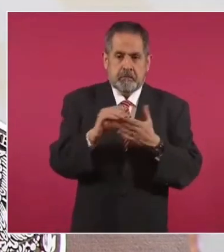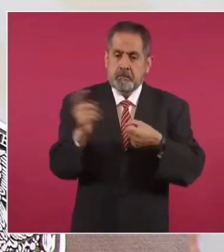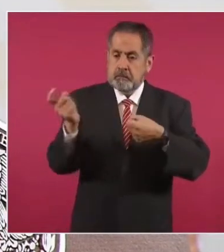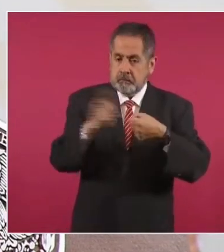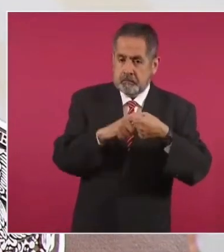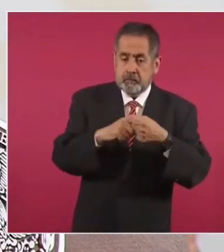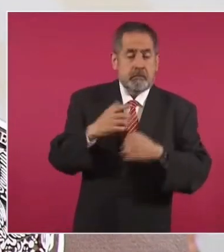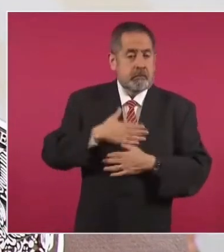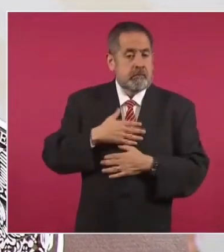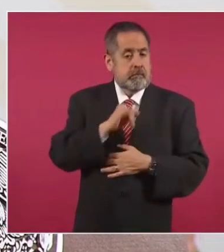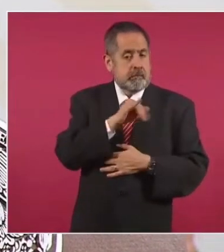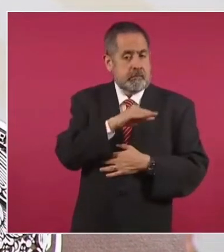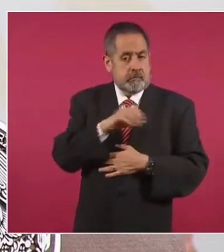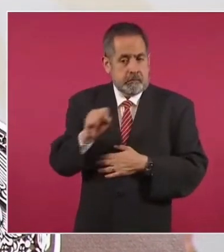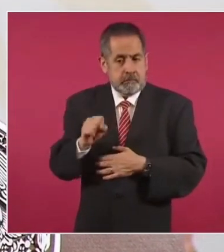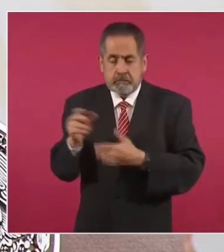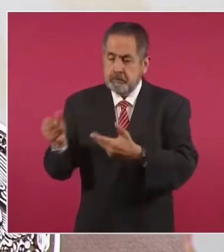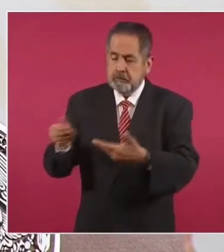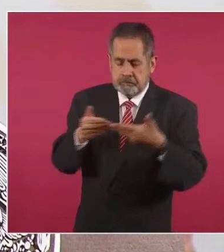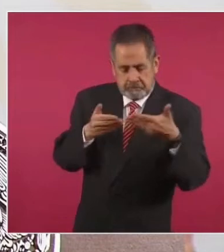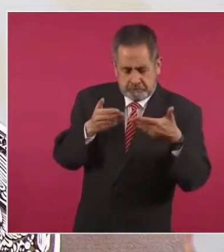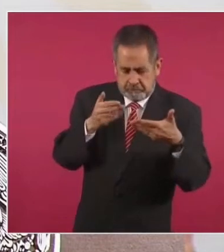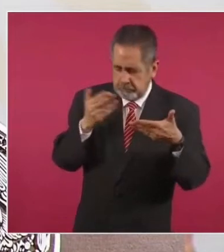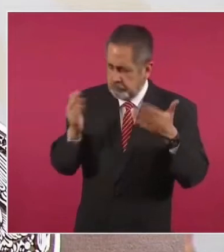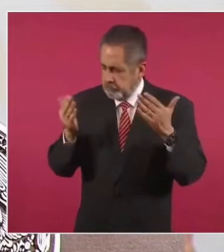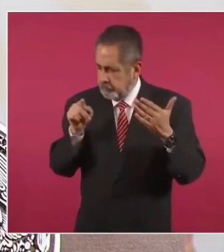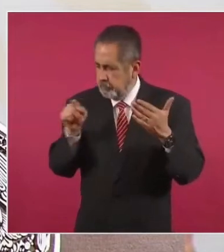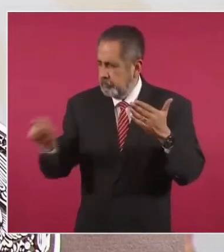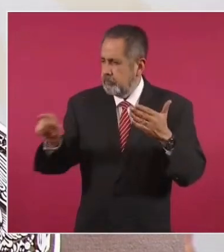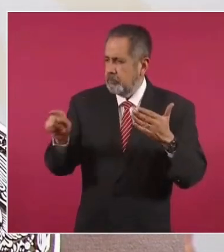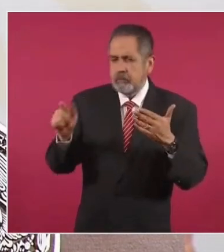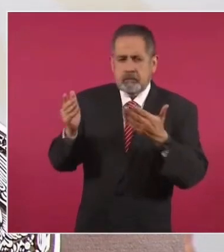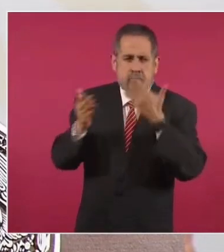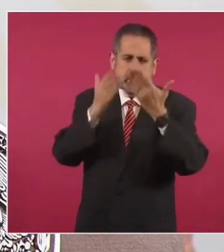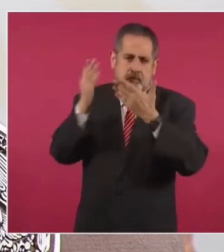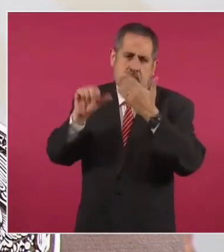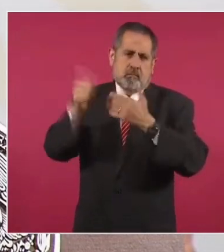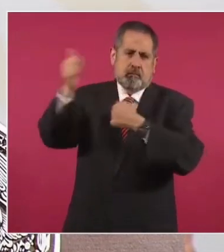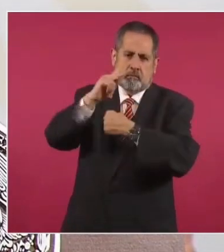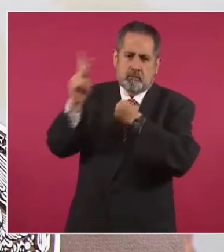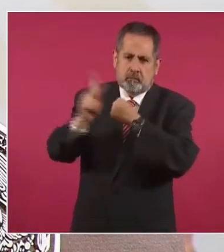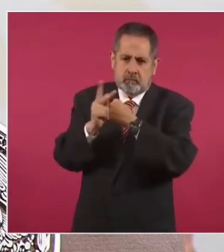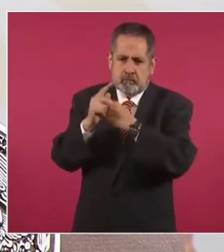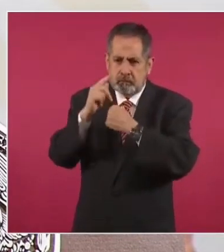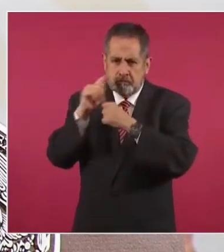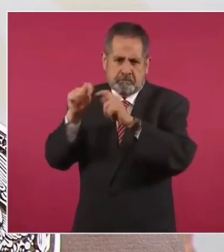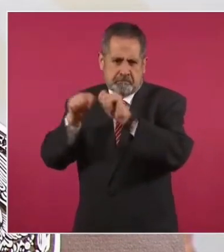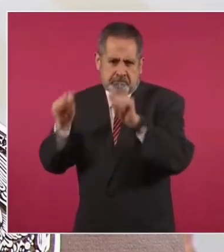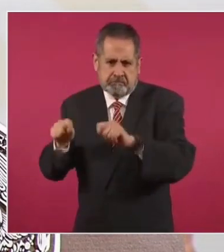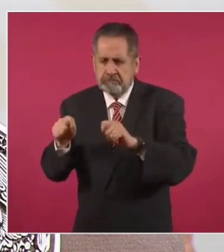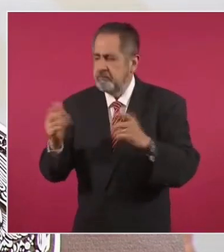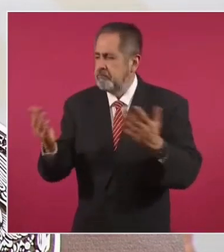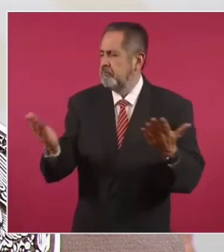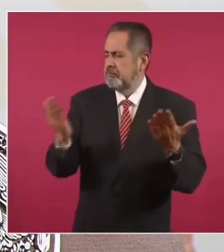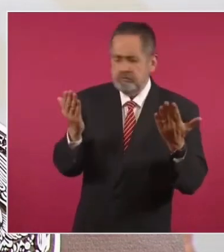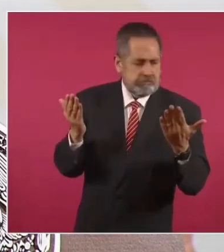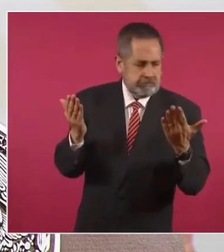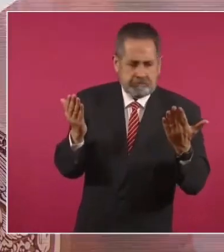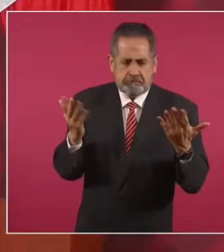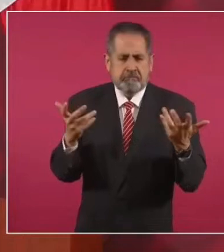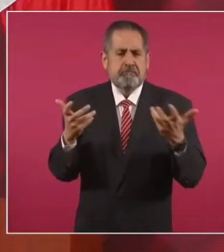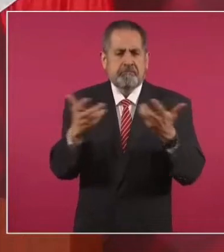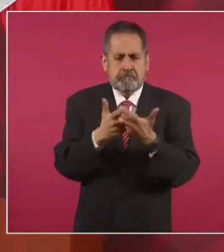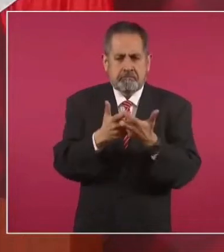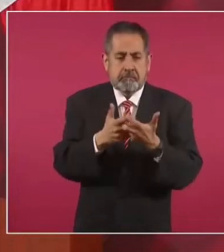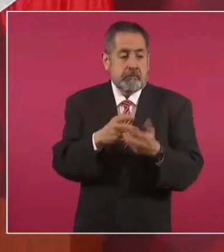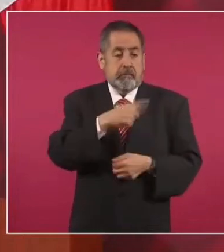Seguro Social va a estudiar las equivalencias de cada una de las especialidades. A partir de eso, los perfiles van a ser evaluados por